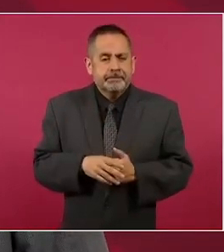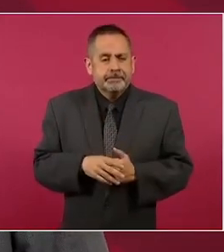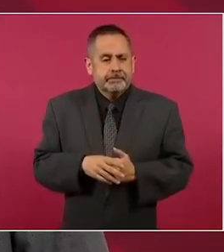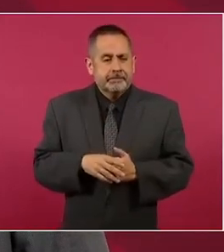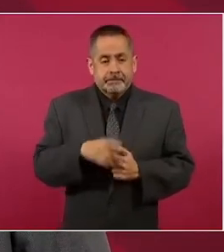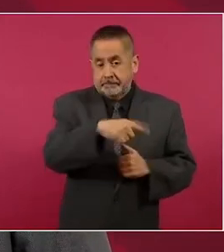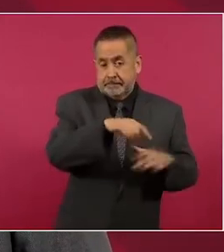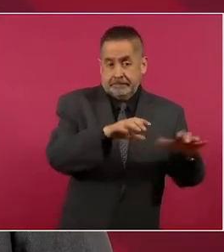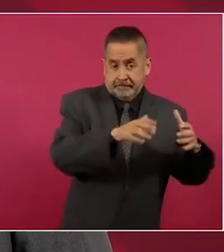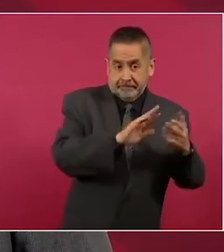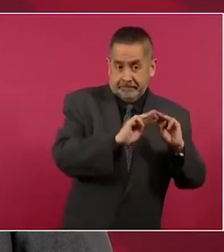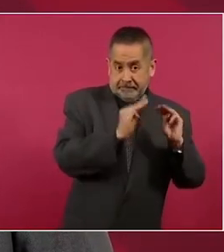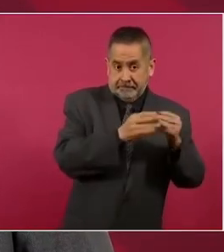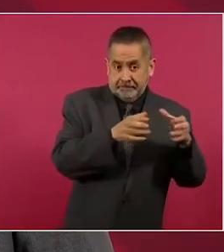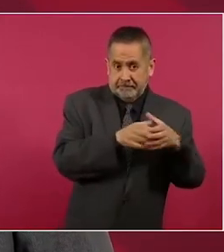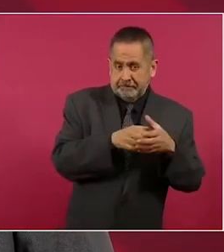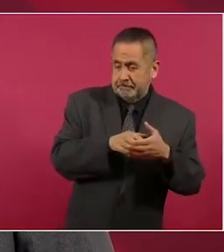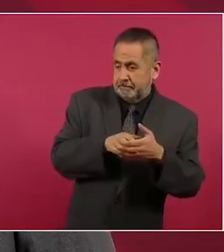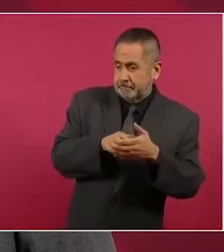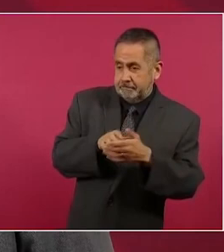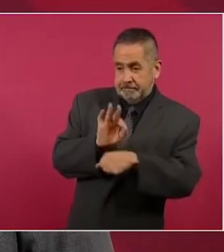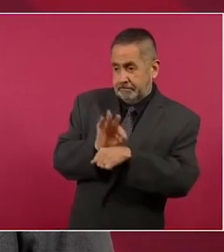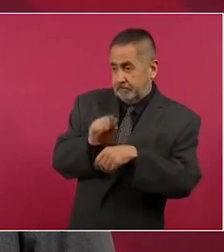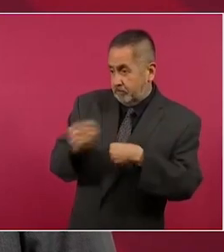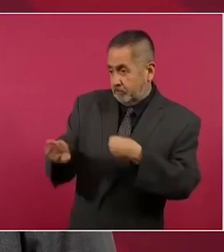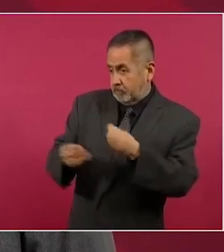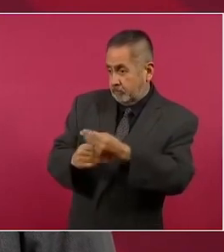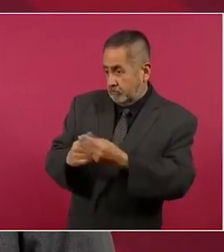mecanismo para